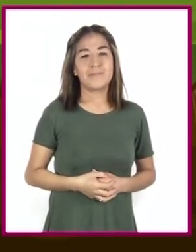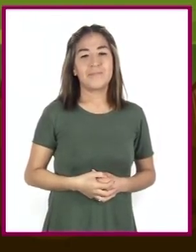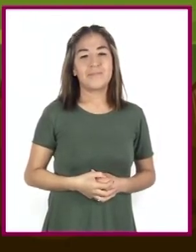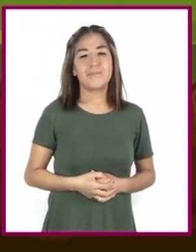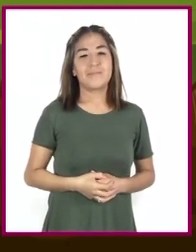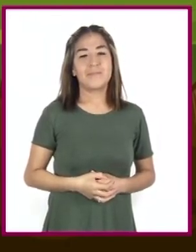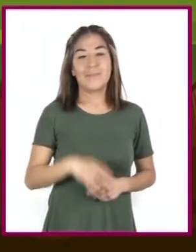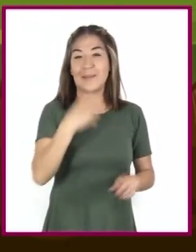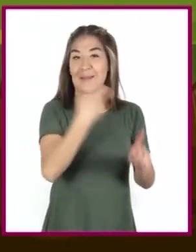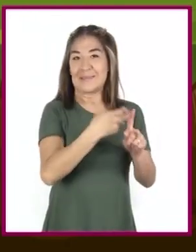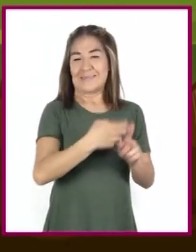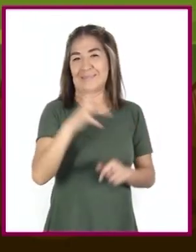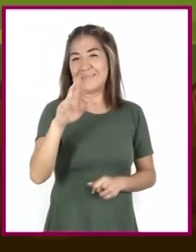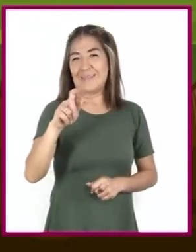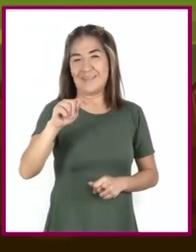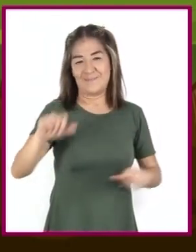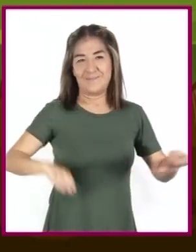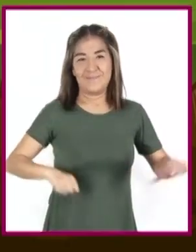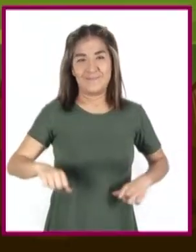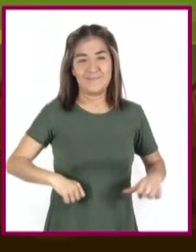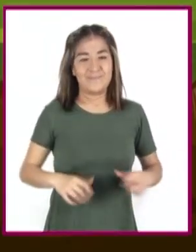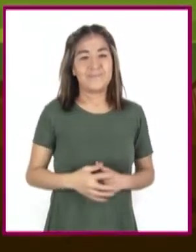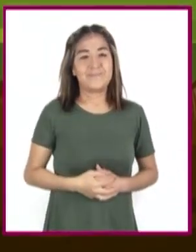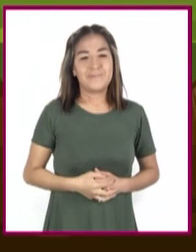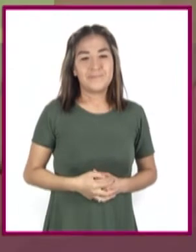Este es el reto.